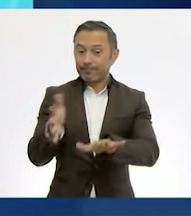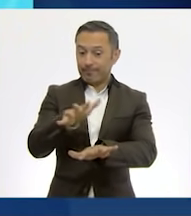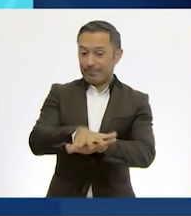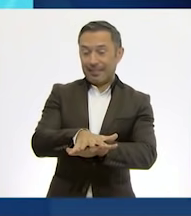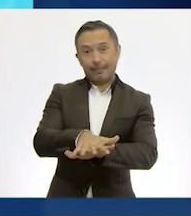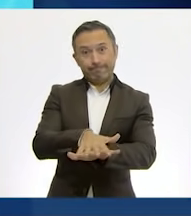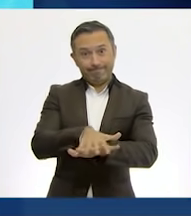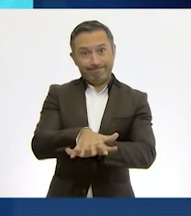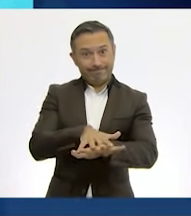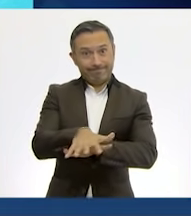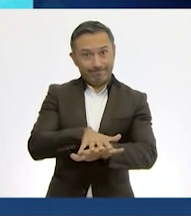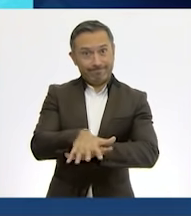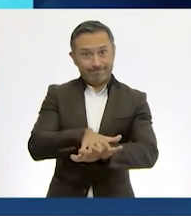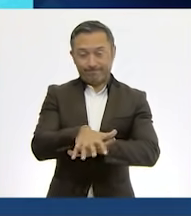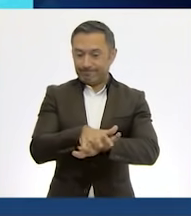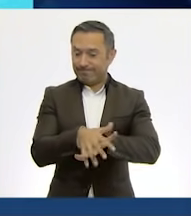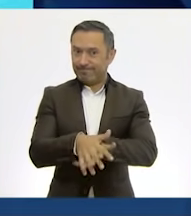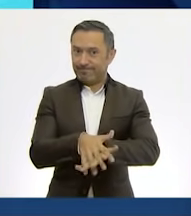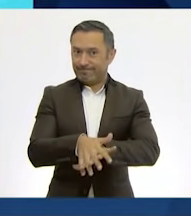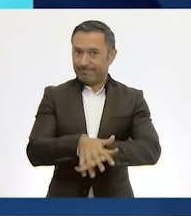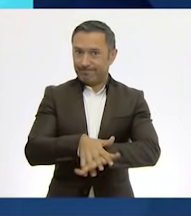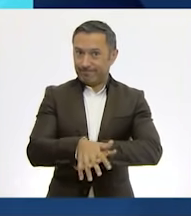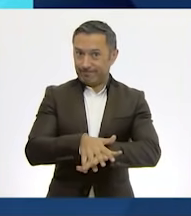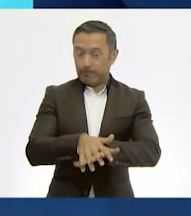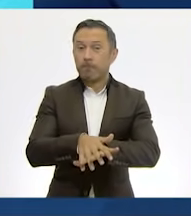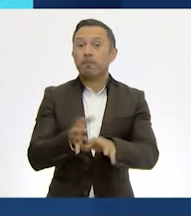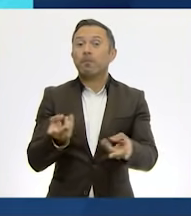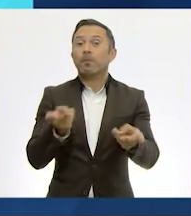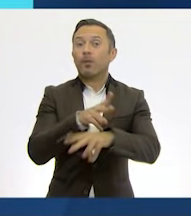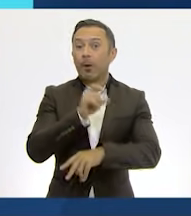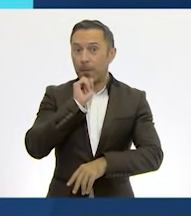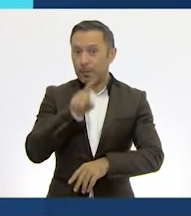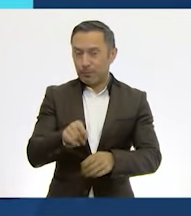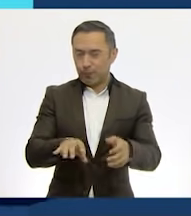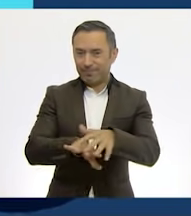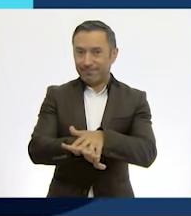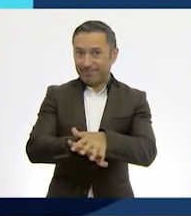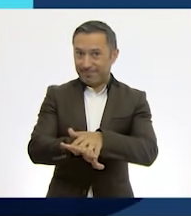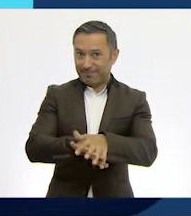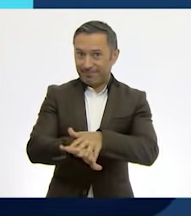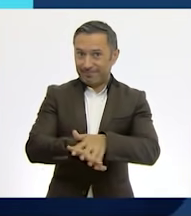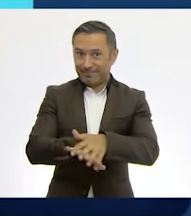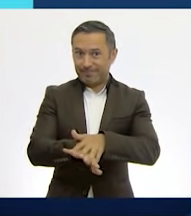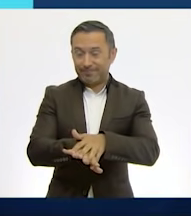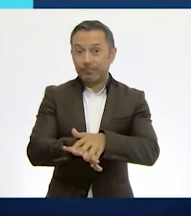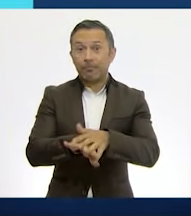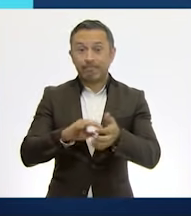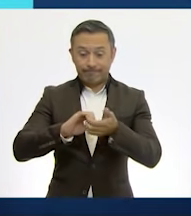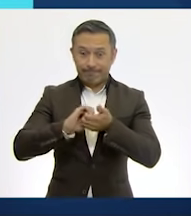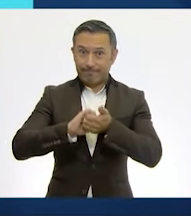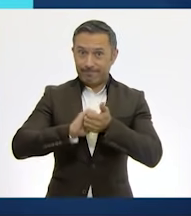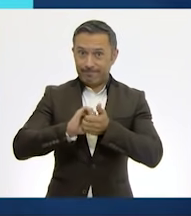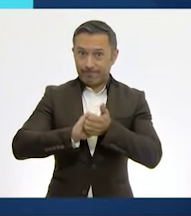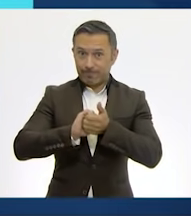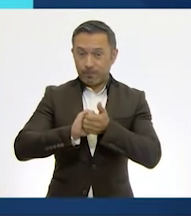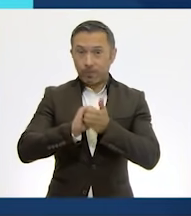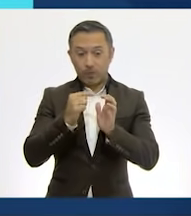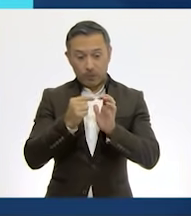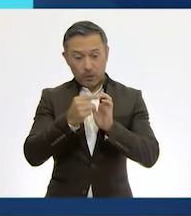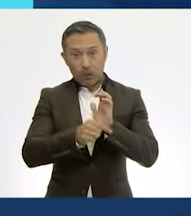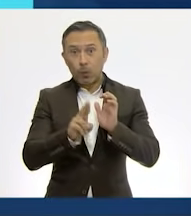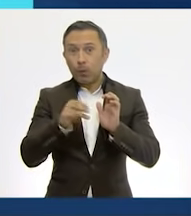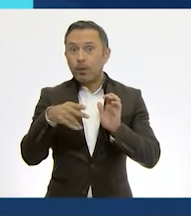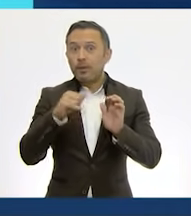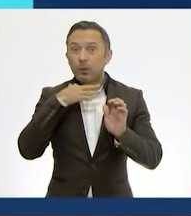palma de una de tus manos contra el dorso de la otra entrelazando los dedos. Repite lo mismo con la otra mano. Frota los dedos.